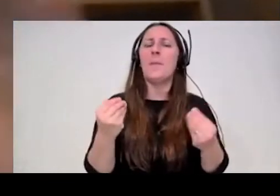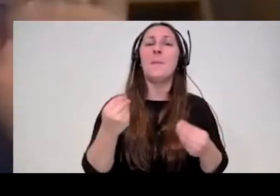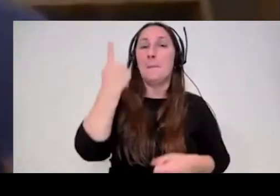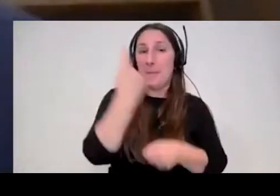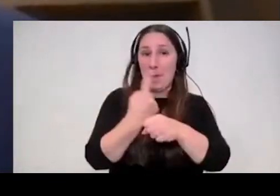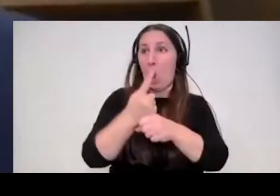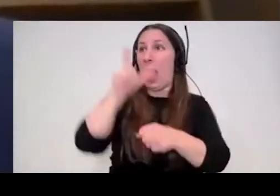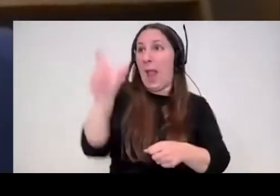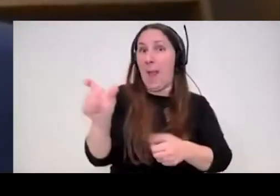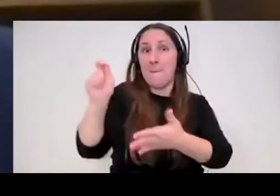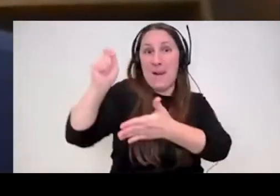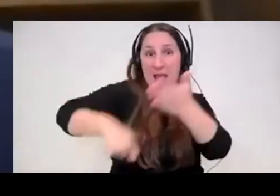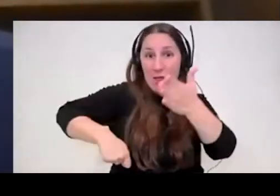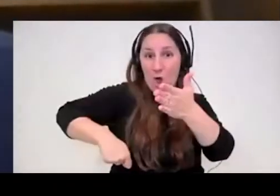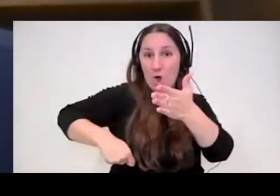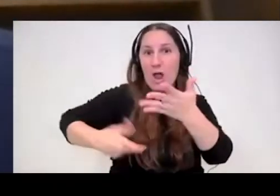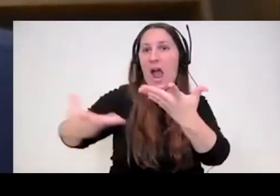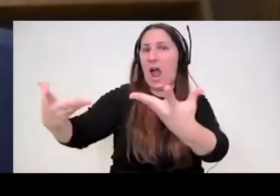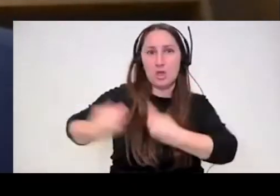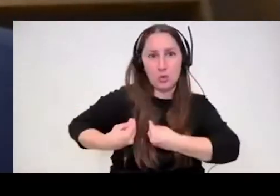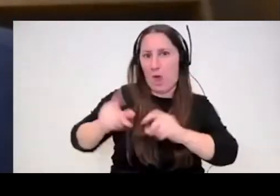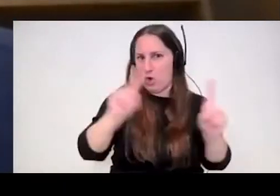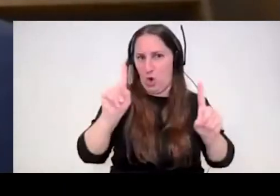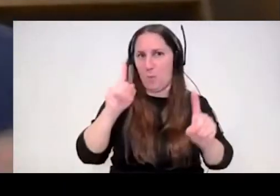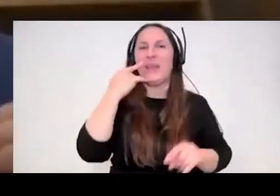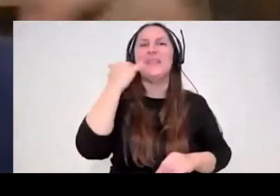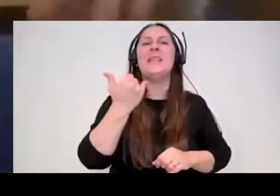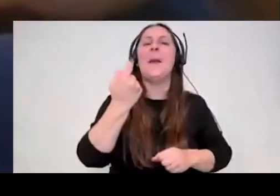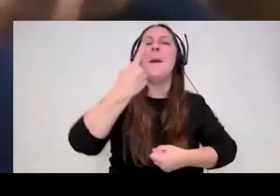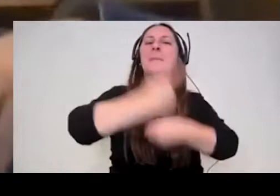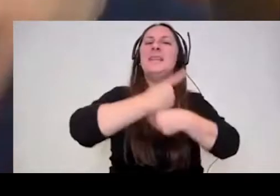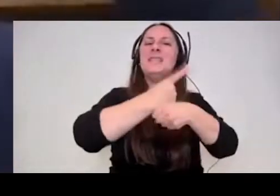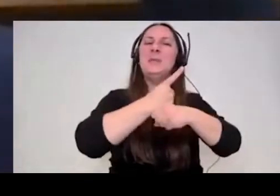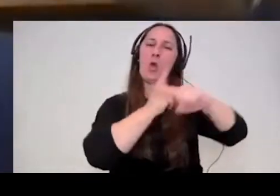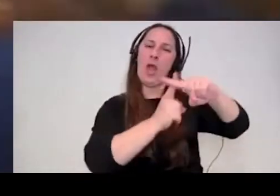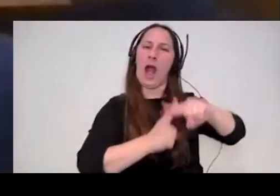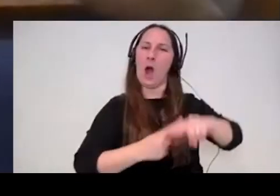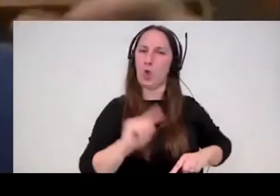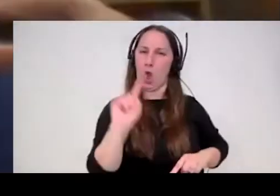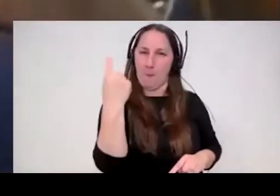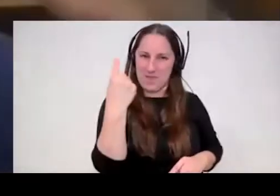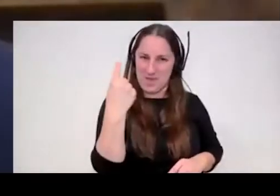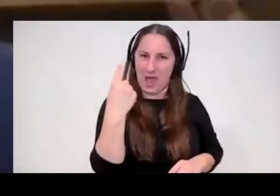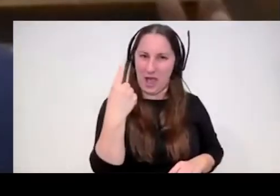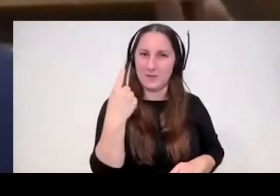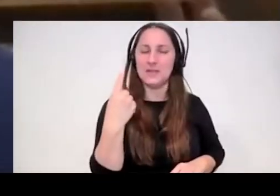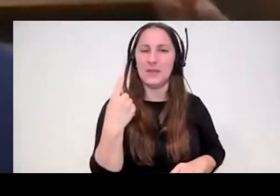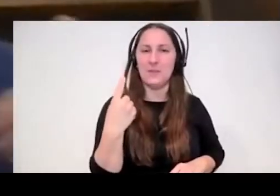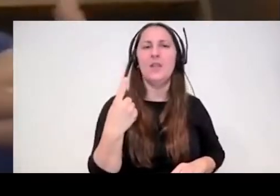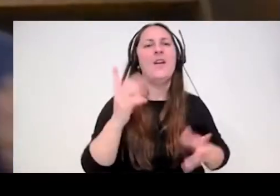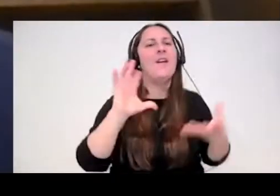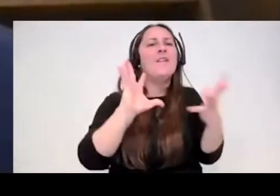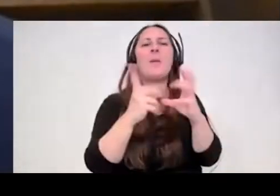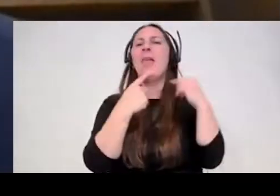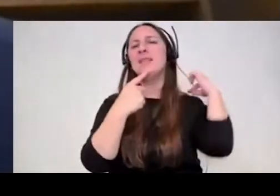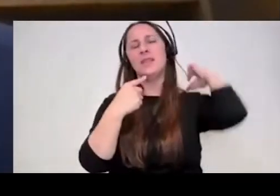ayudar porque está el principio de autonomía, ¿sí? Pero cuando digámoslo de una forma más buena, más bondadosa,